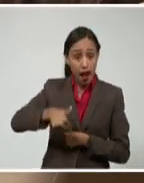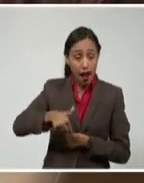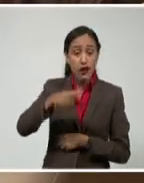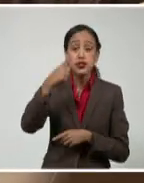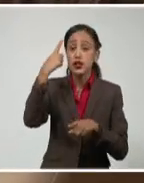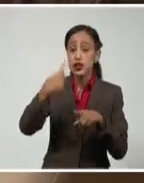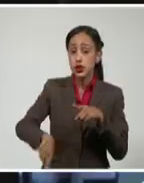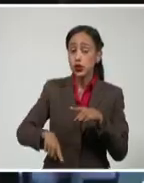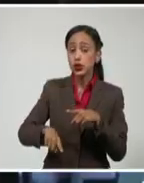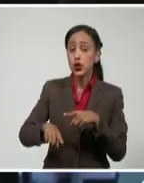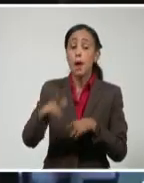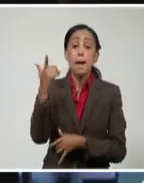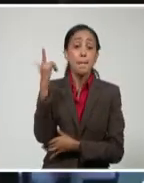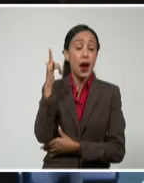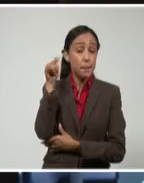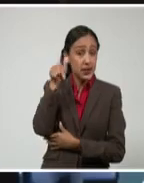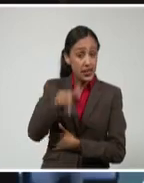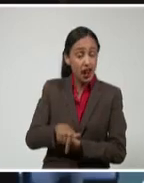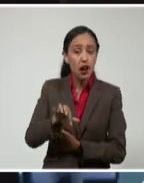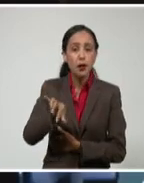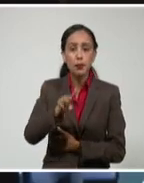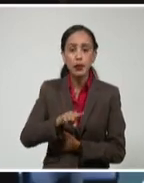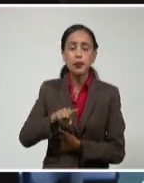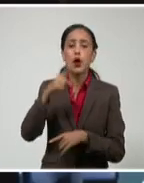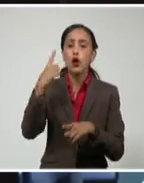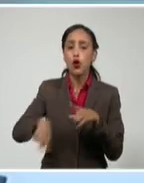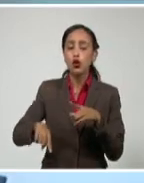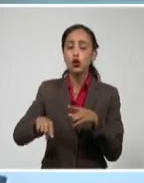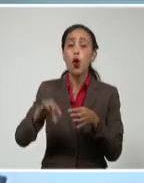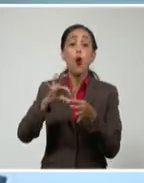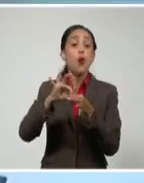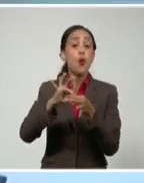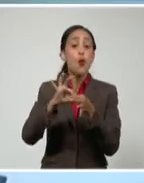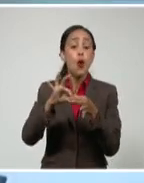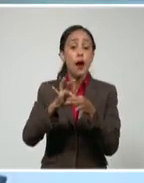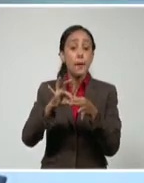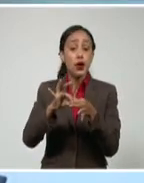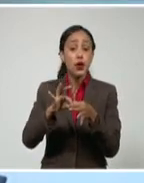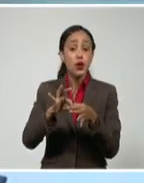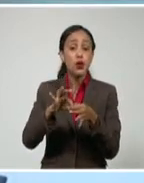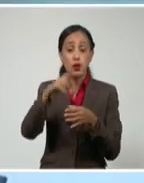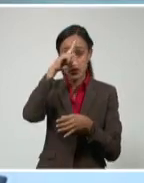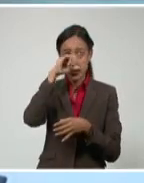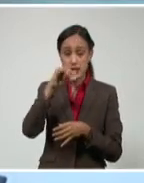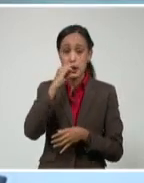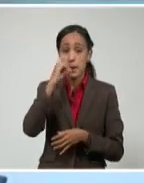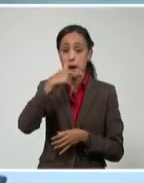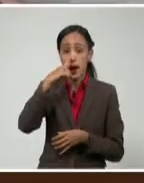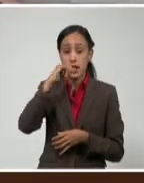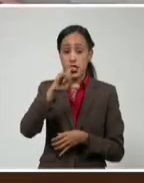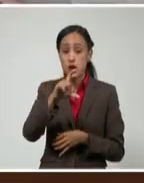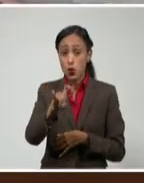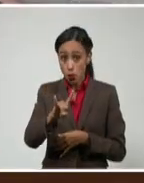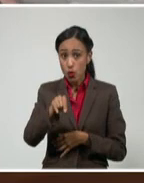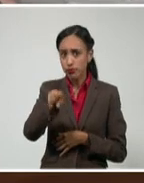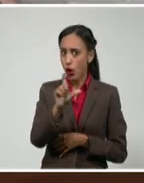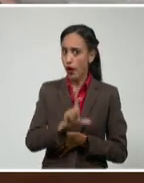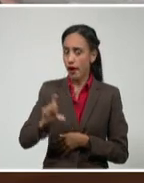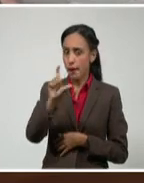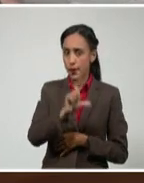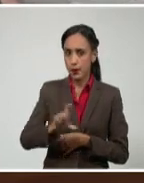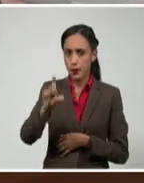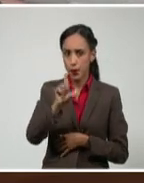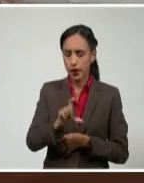Fomento en Santi Espíritus, Najasa, Guaymaro y Ciobanicú en Camagüey y los Holguineros, Vanes y Franpaís. Se